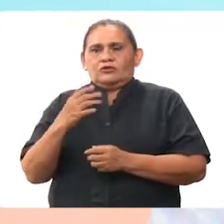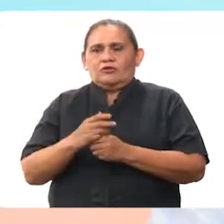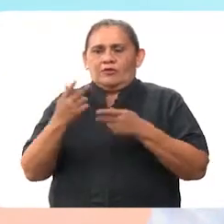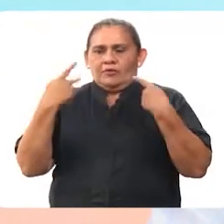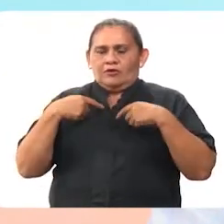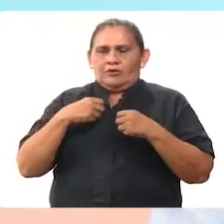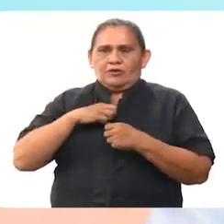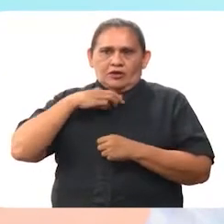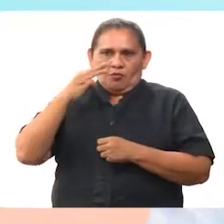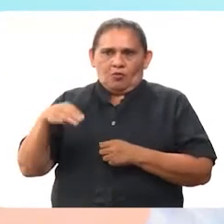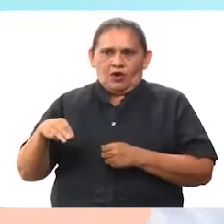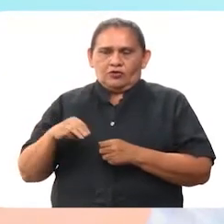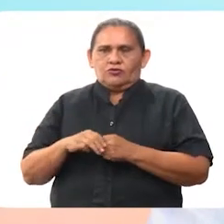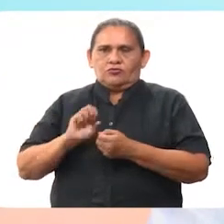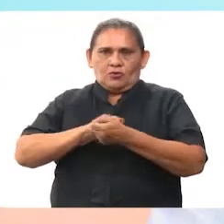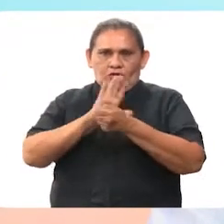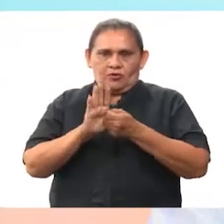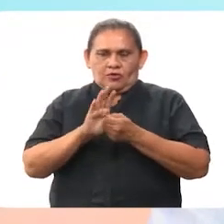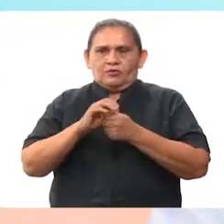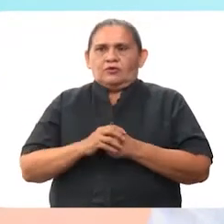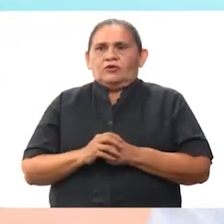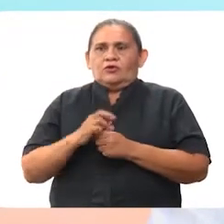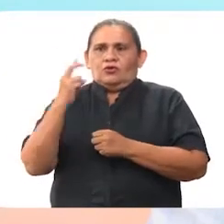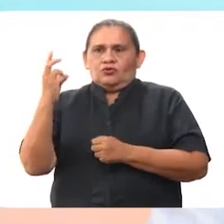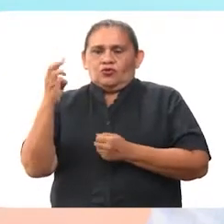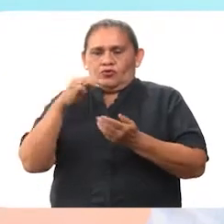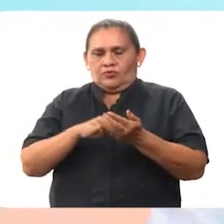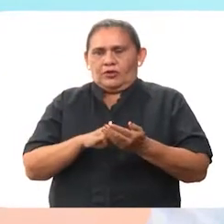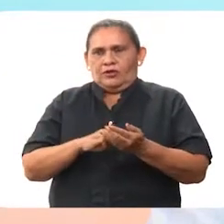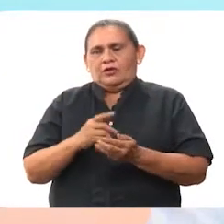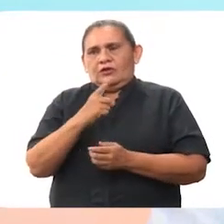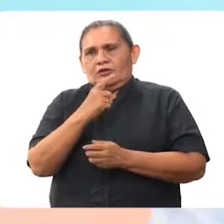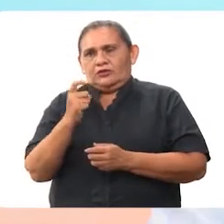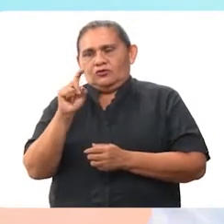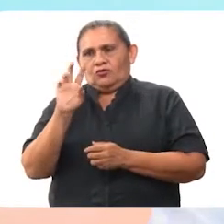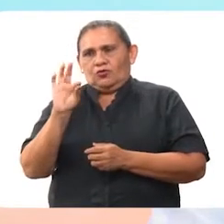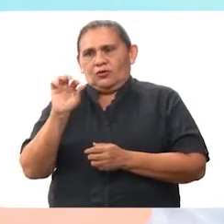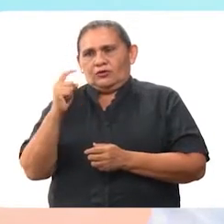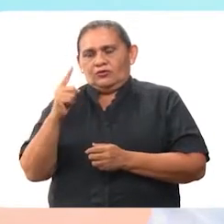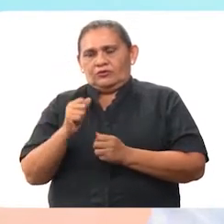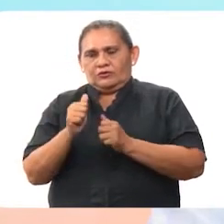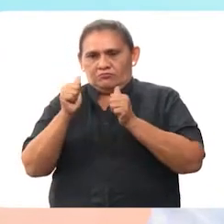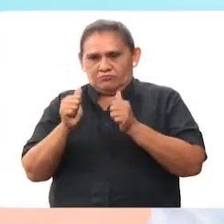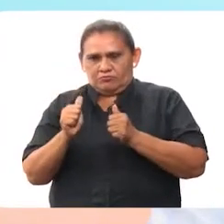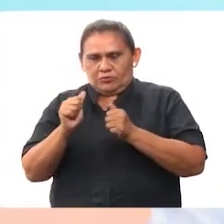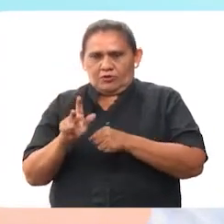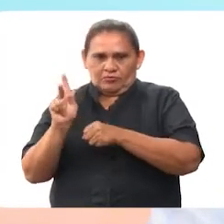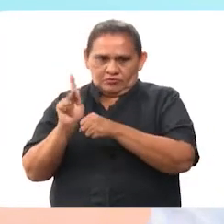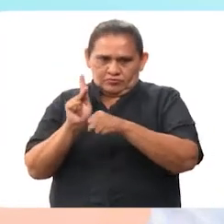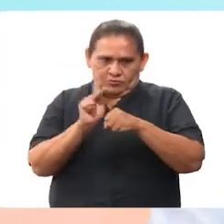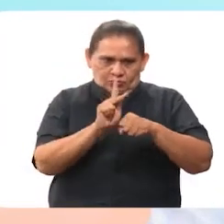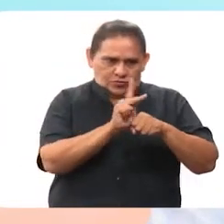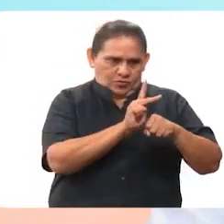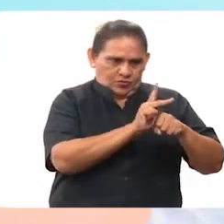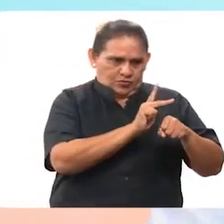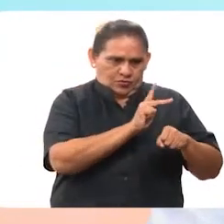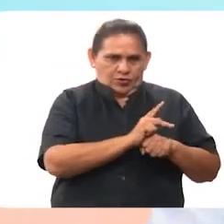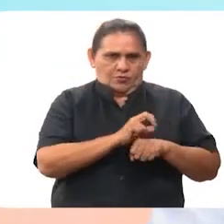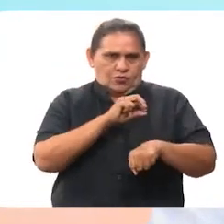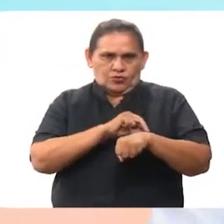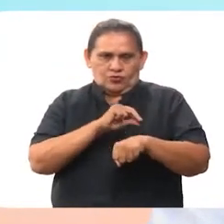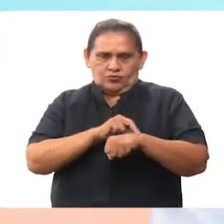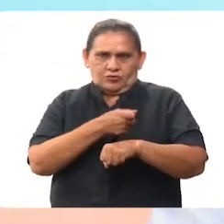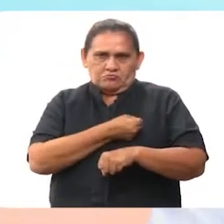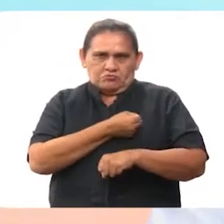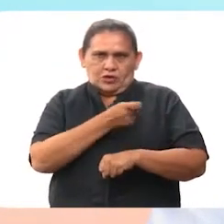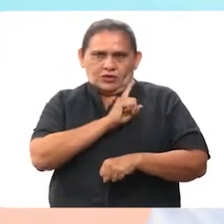del coronavirus. De los casos activos, 2.141 están estables, aislados y monitoreados por personal médico de la Secretaría de